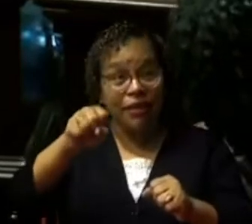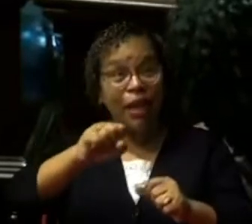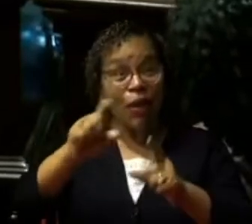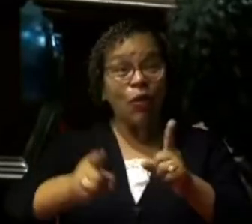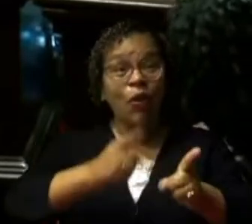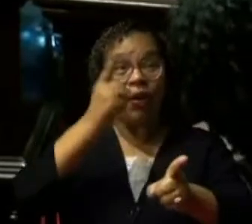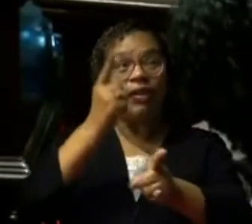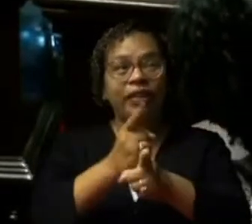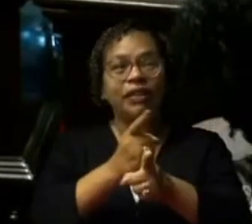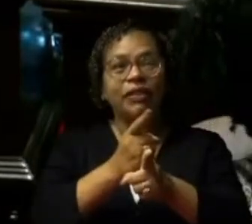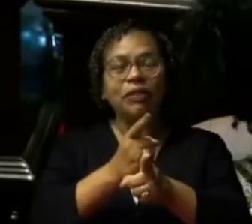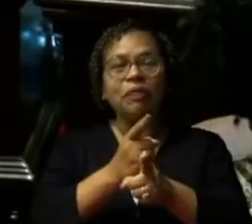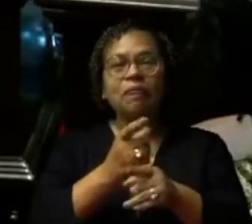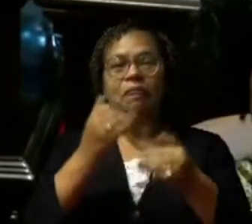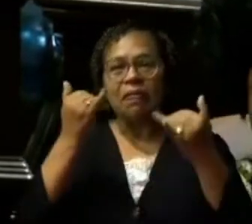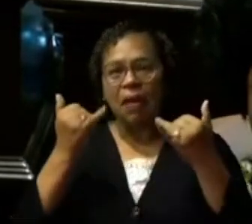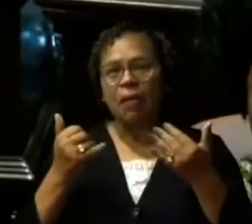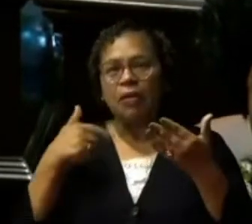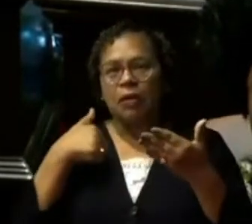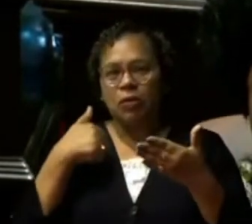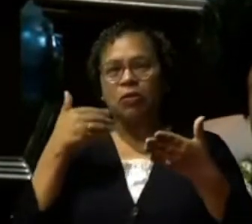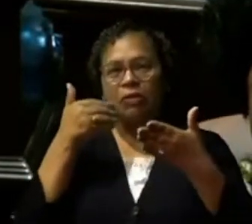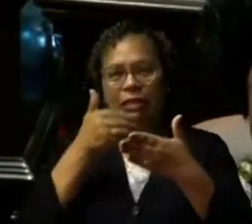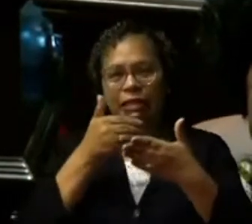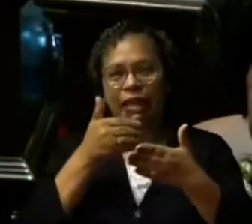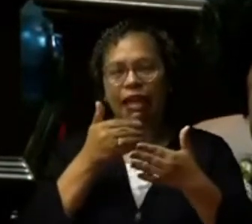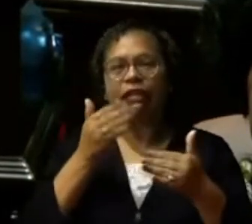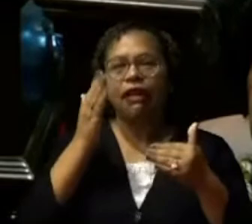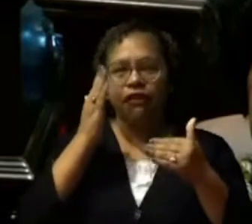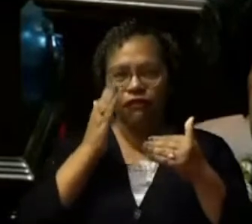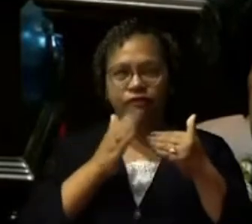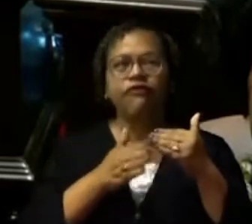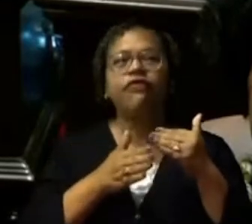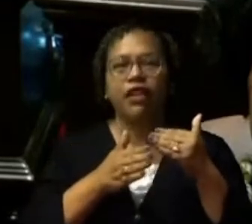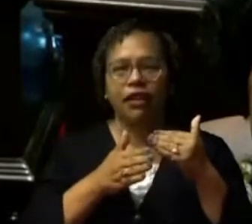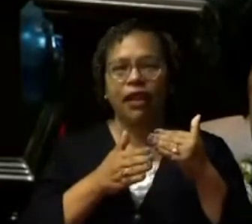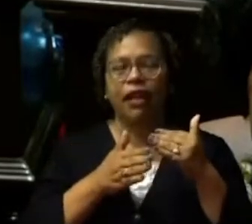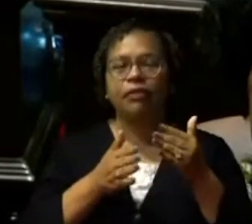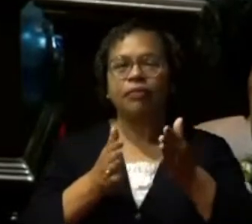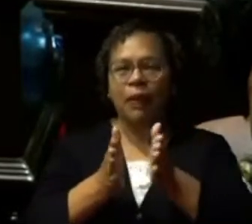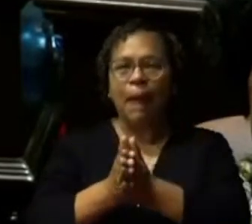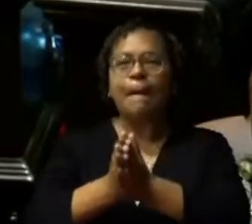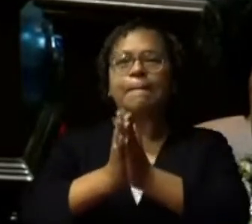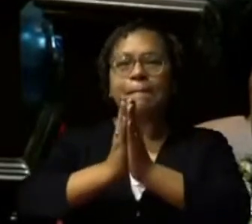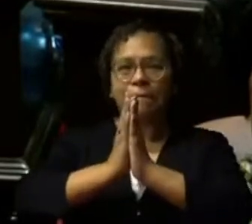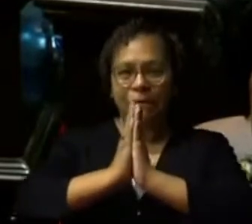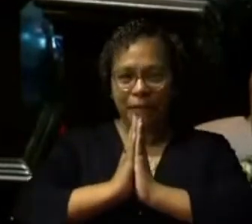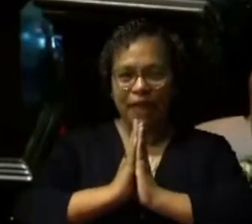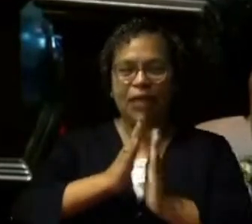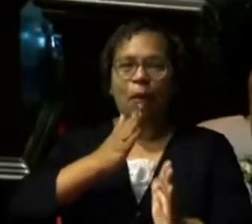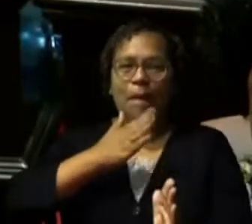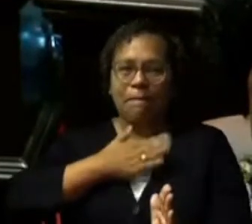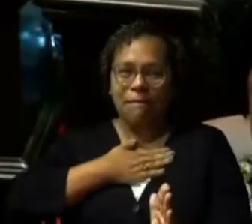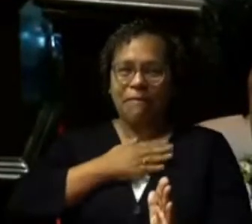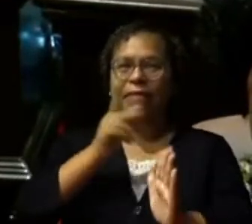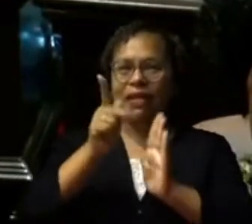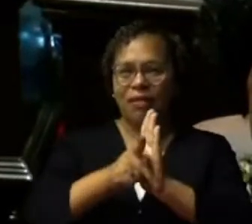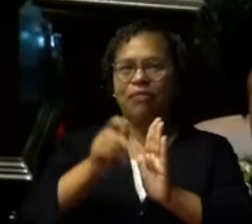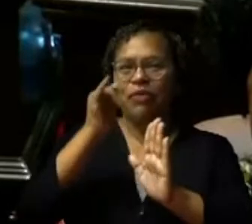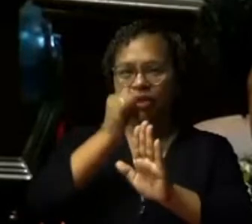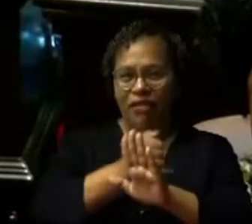semanas de mi ejercicio legislativo y tomo este turno también para que un proyecto sea tomado en consideración, me acordé de ese